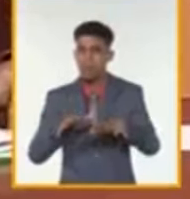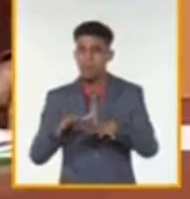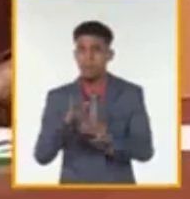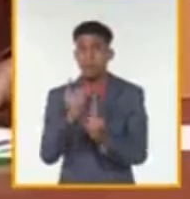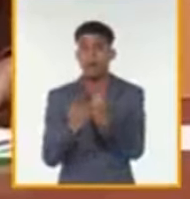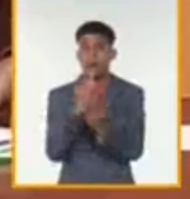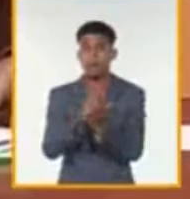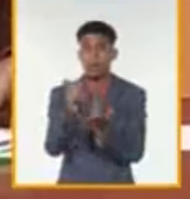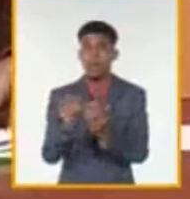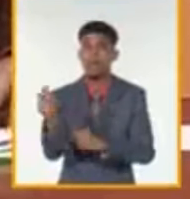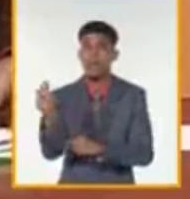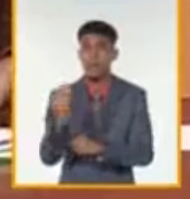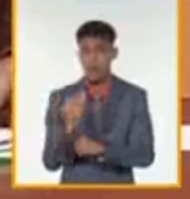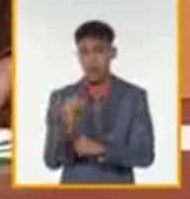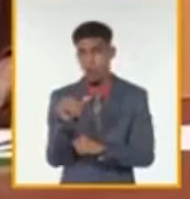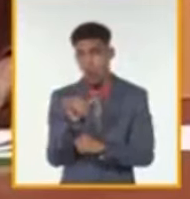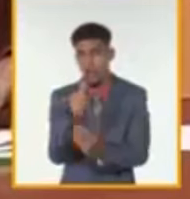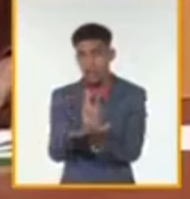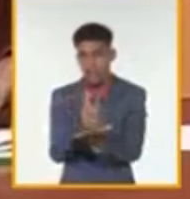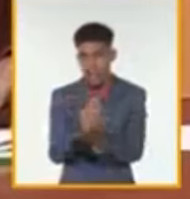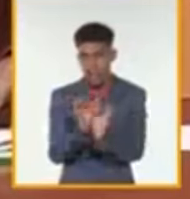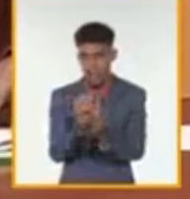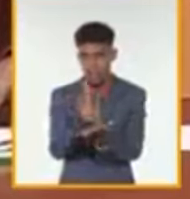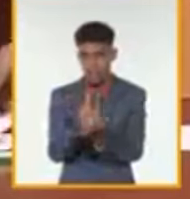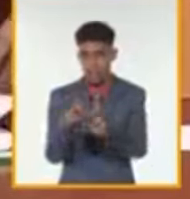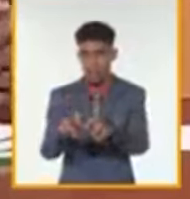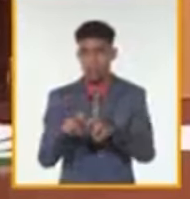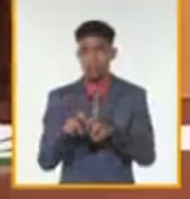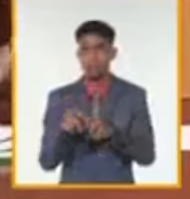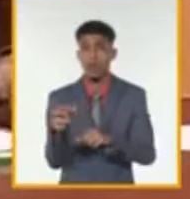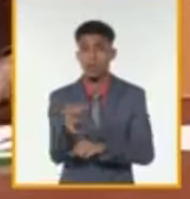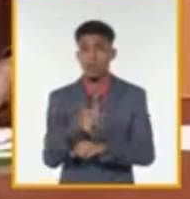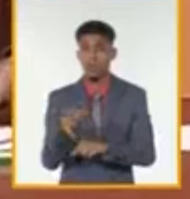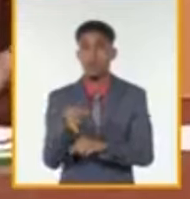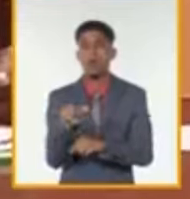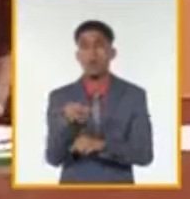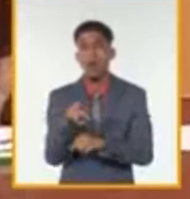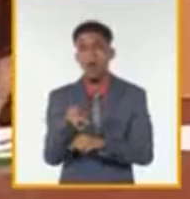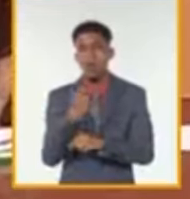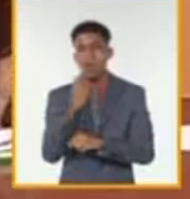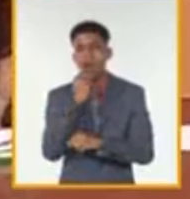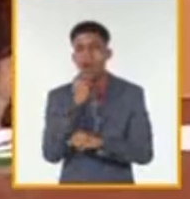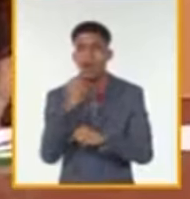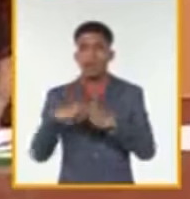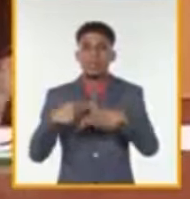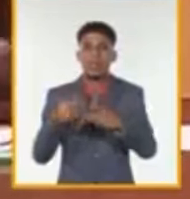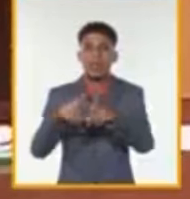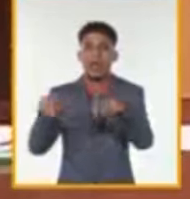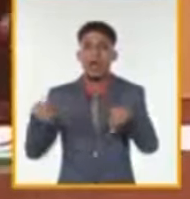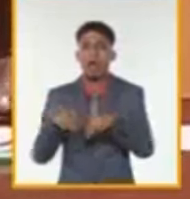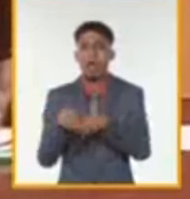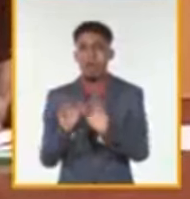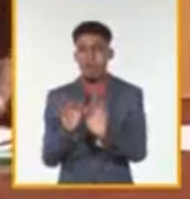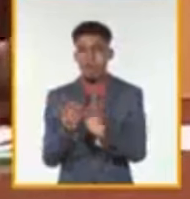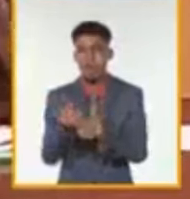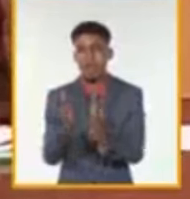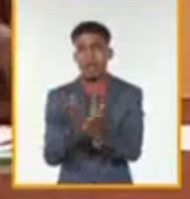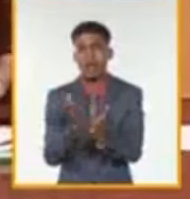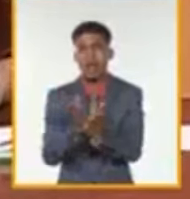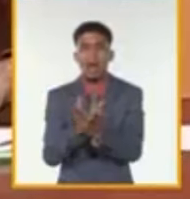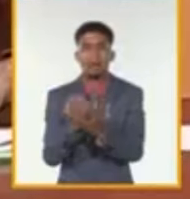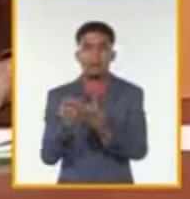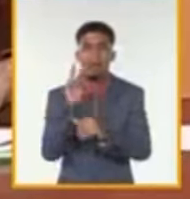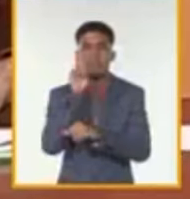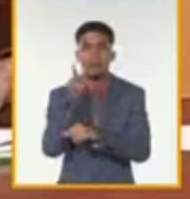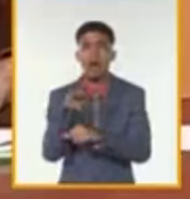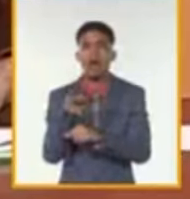sede hemos convertido la sede de la de la asamblea del Consejo de administración también en aulas para nosotros poder desarrollar todo este trabajo y es importante